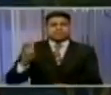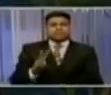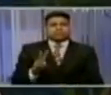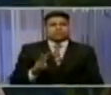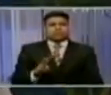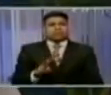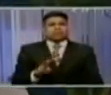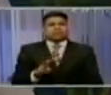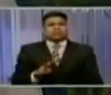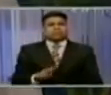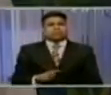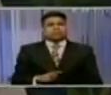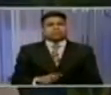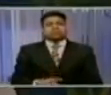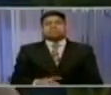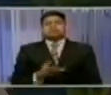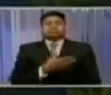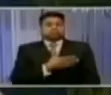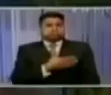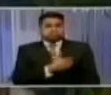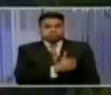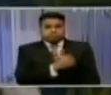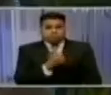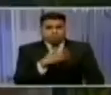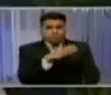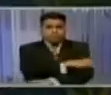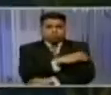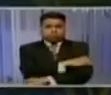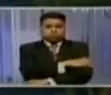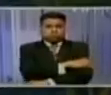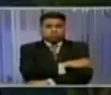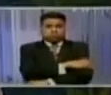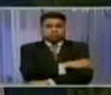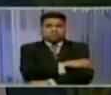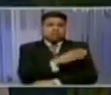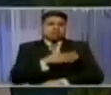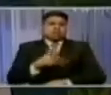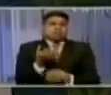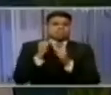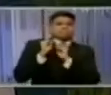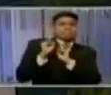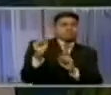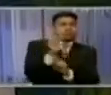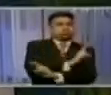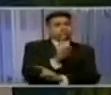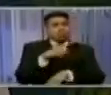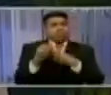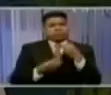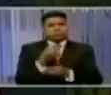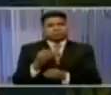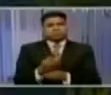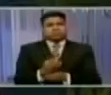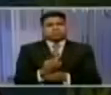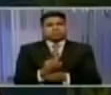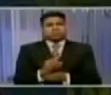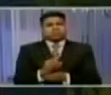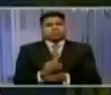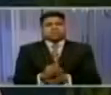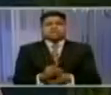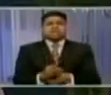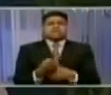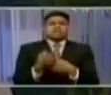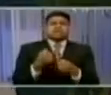pretendieron impedir lo imposible. Es como tratar de impedir que el sol salga